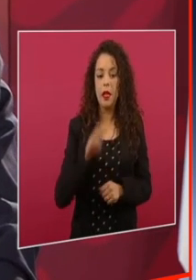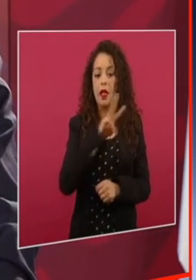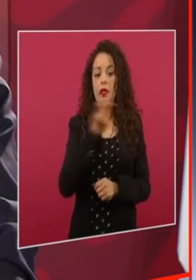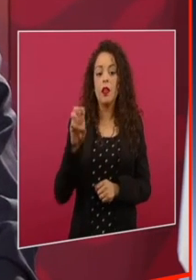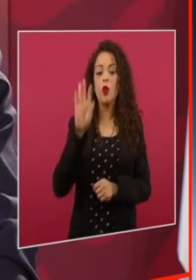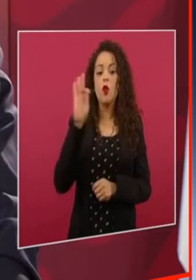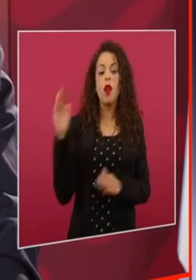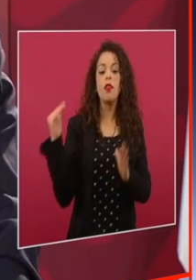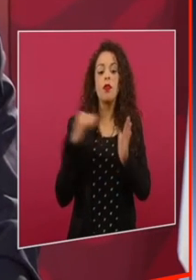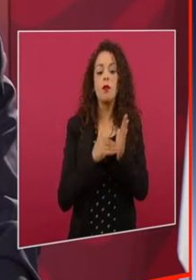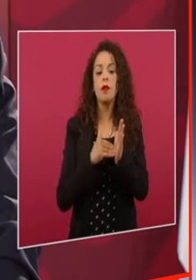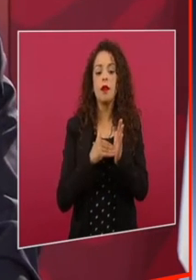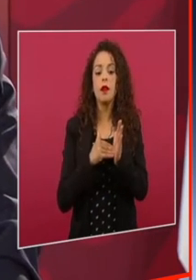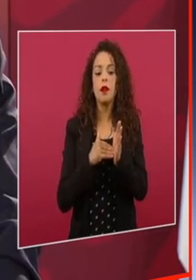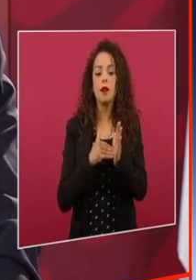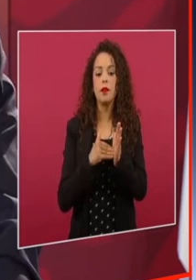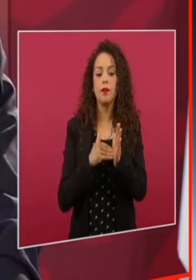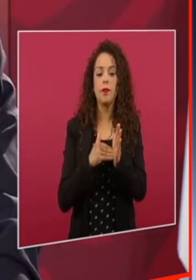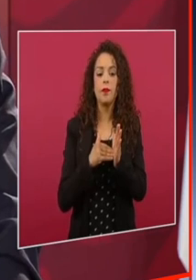340 mil